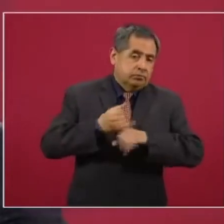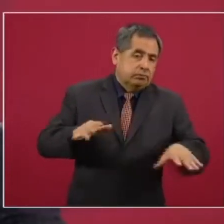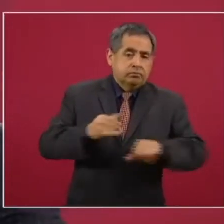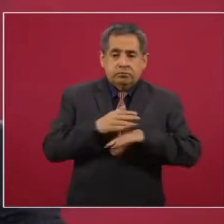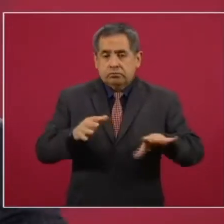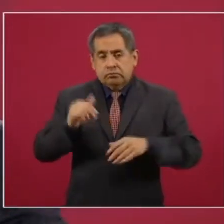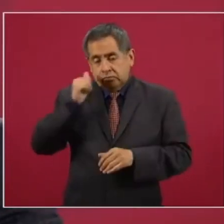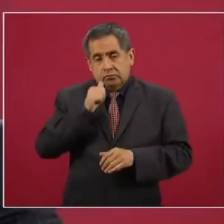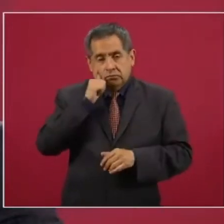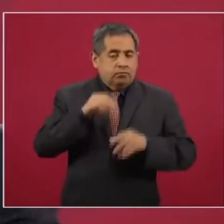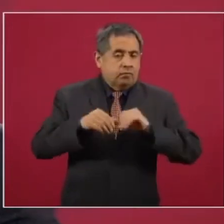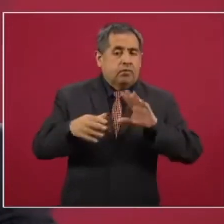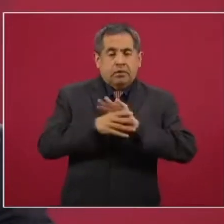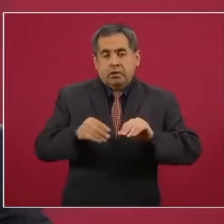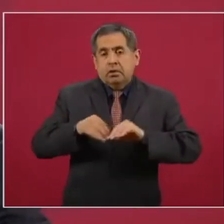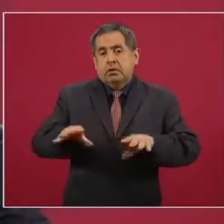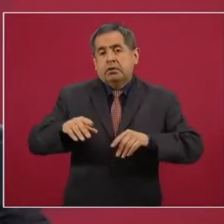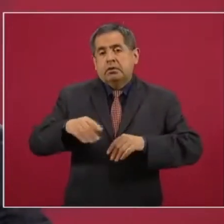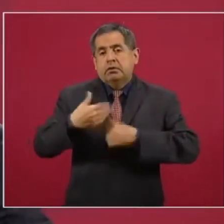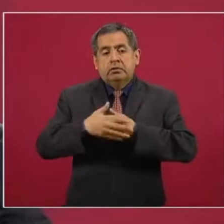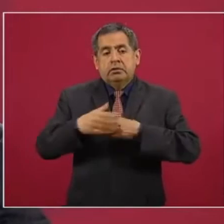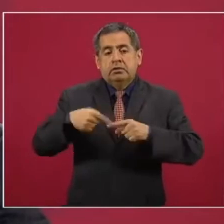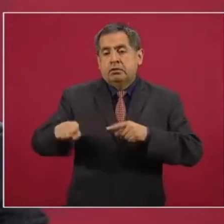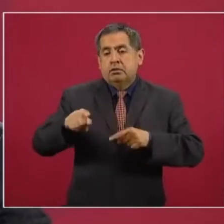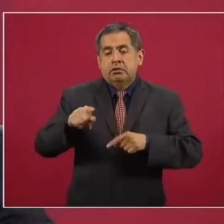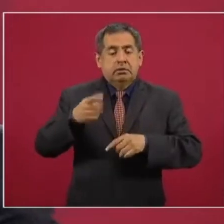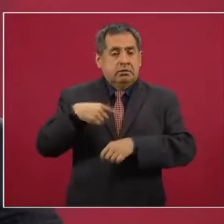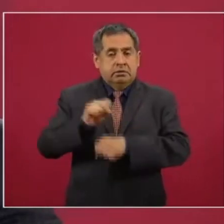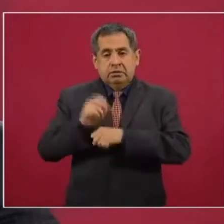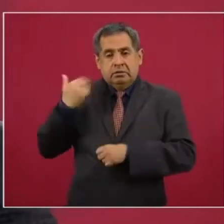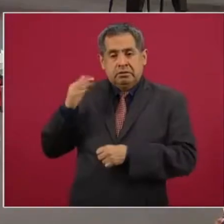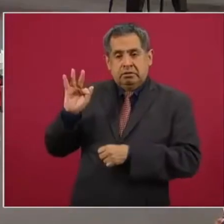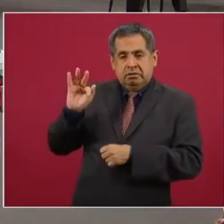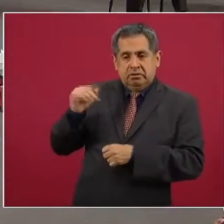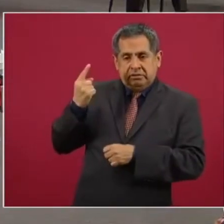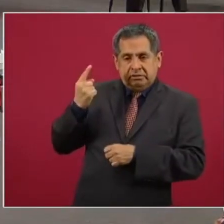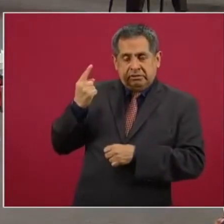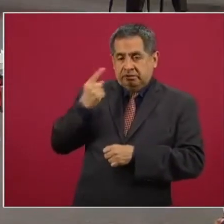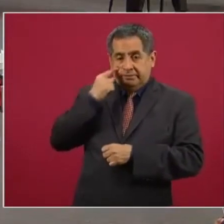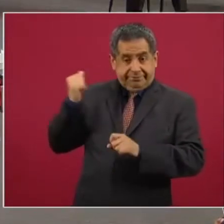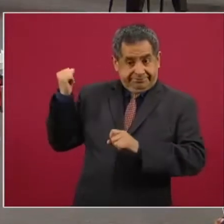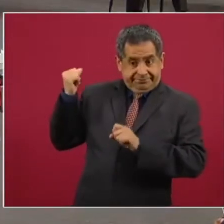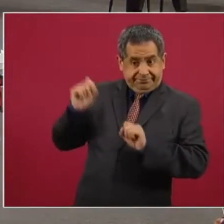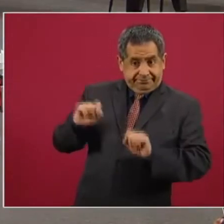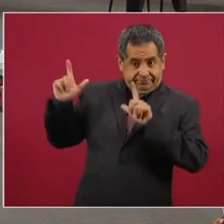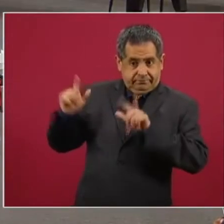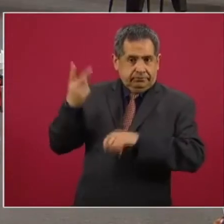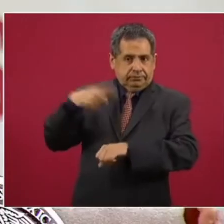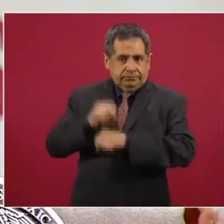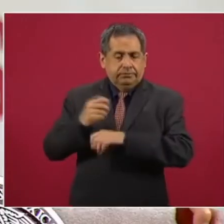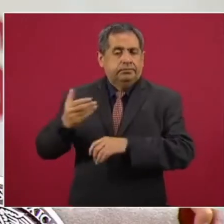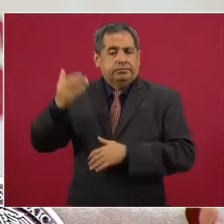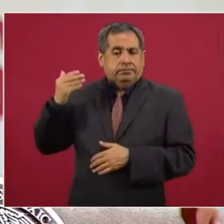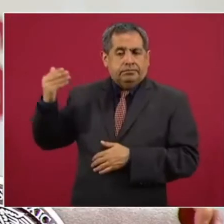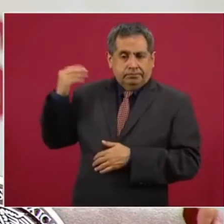recuérdenlo, siempre se termina en la semana 41, en este caso, es decir, 2 semanas atrás. ¿Cuál es la razón?